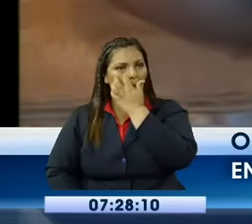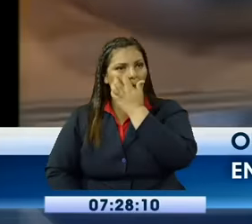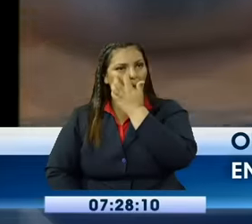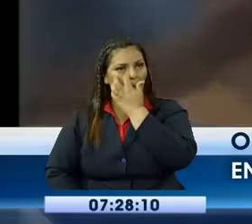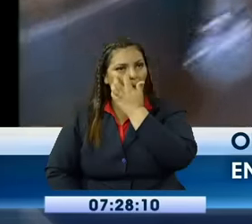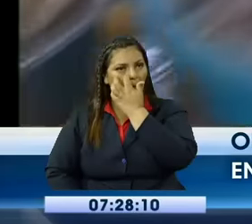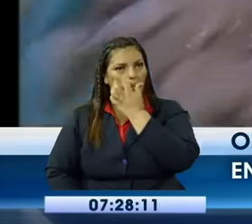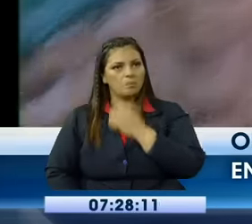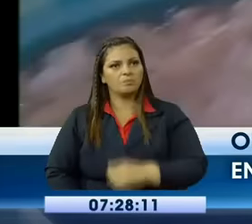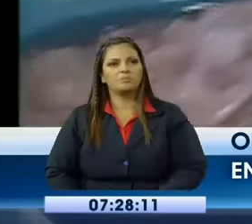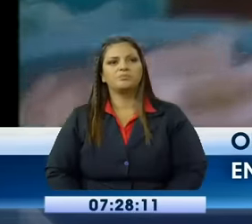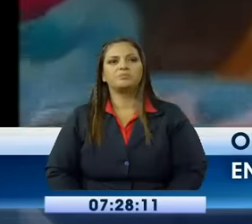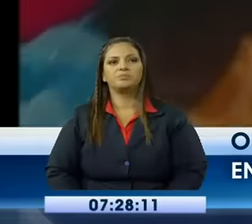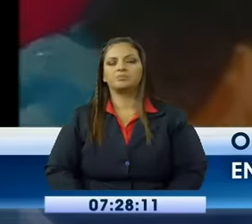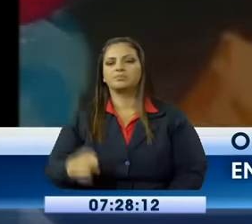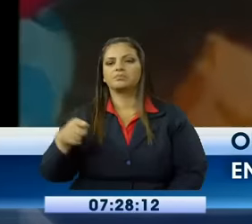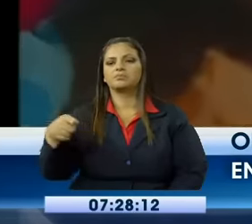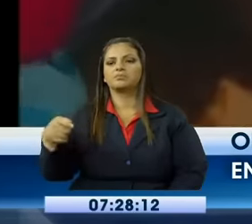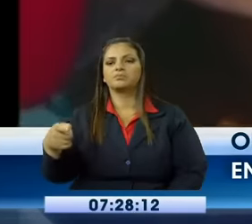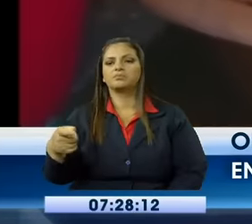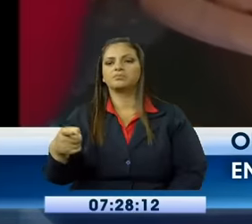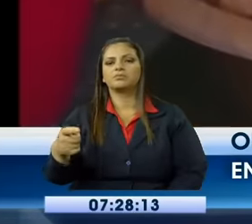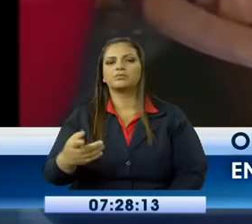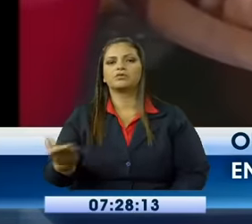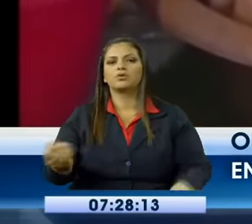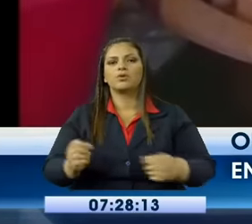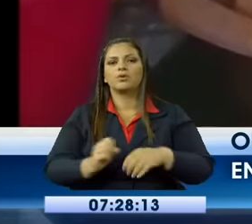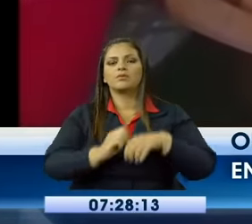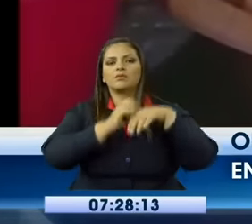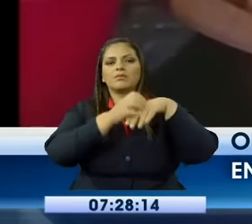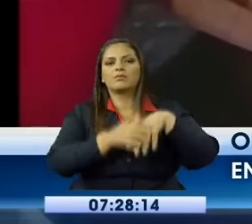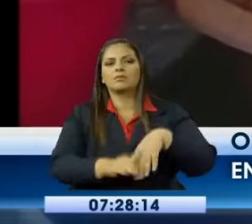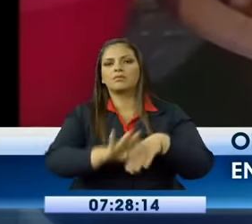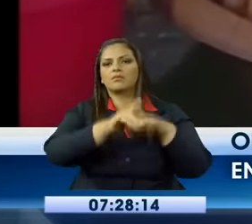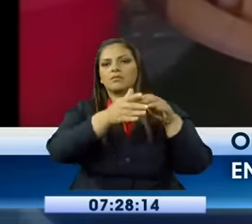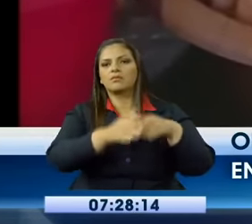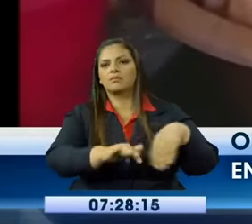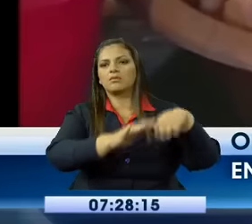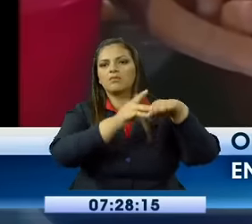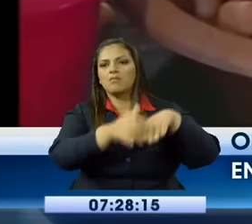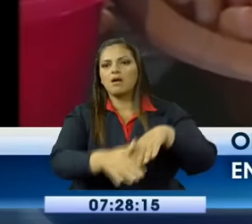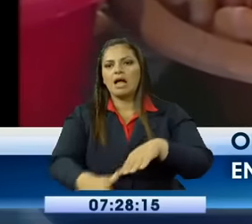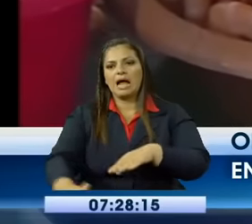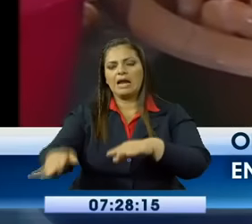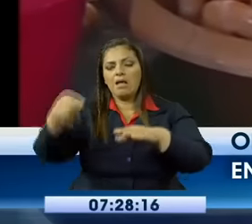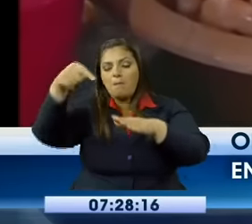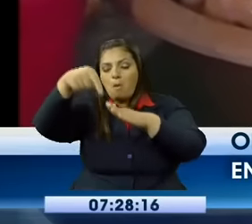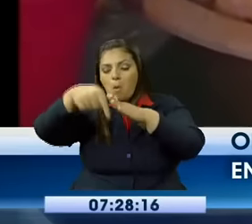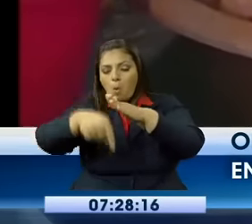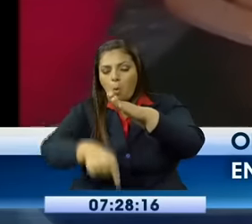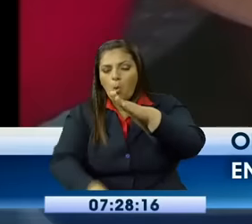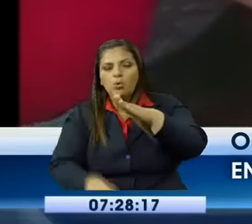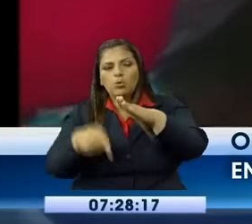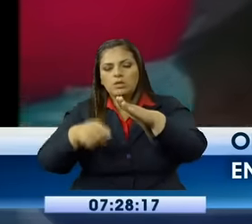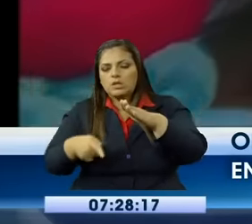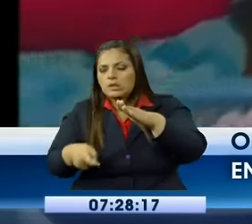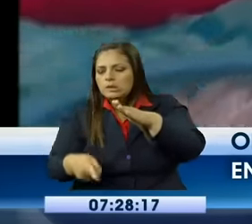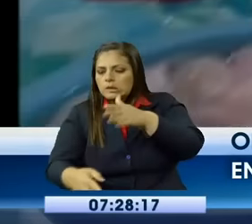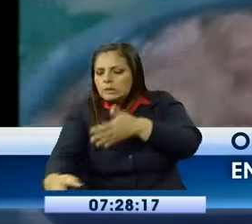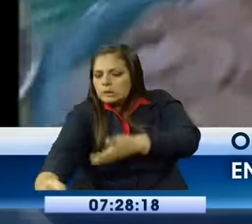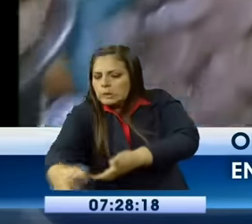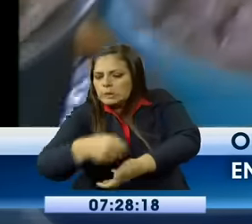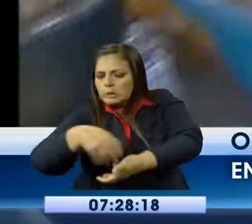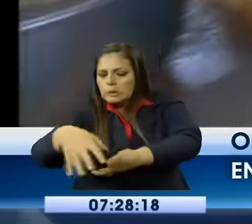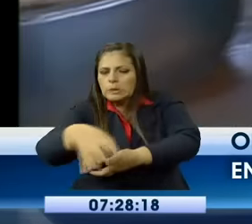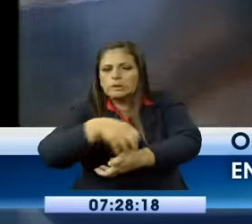Es porque este es camarón de mar, de las profundidades. Entonces, esa es la diferencia. Es más, muchas más... Buen